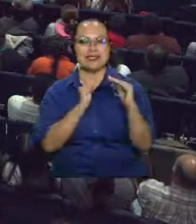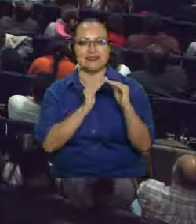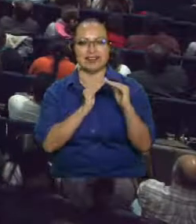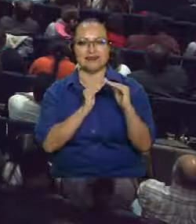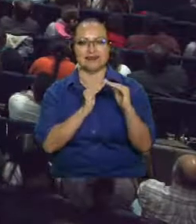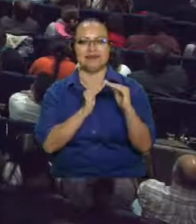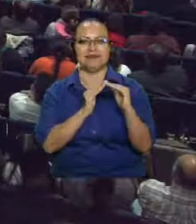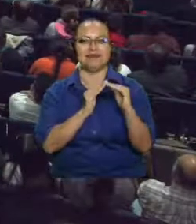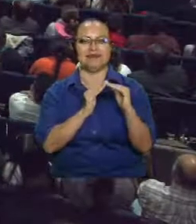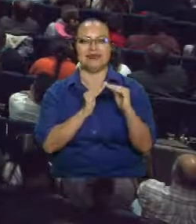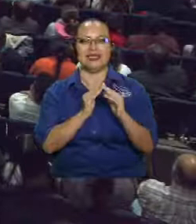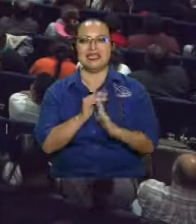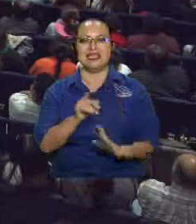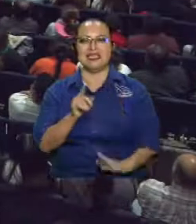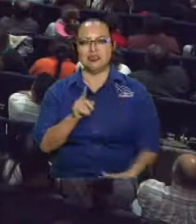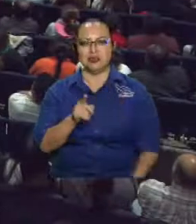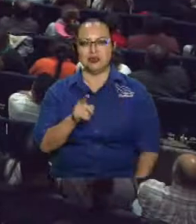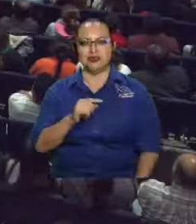a hacer alquiler.